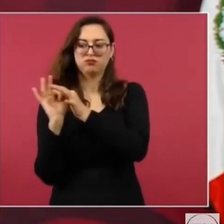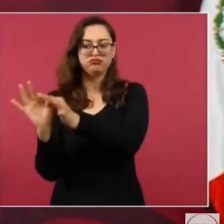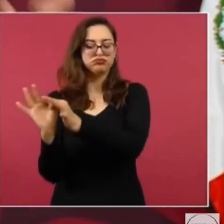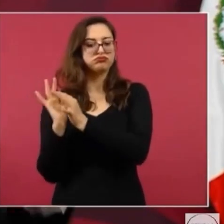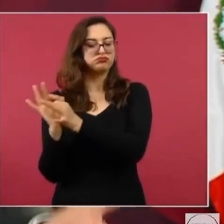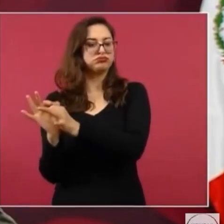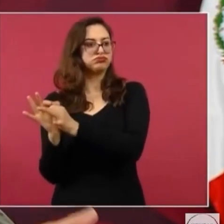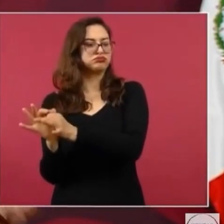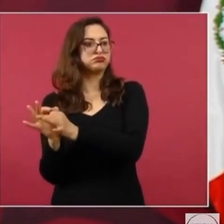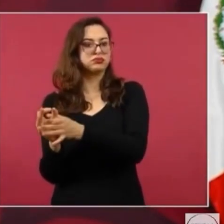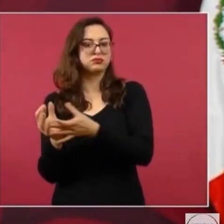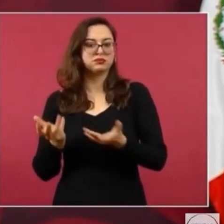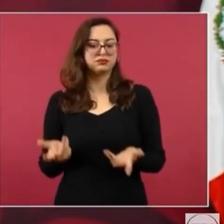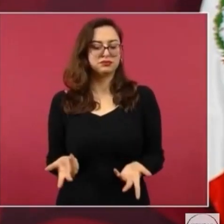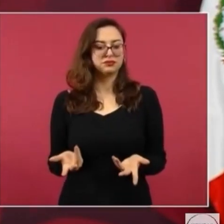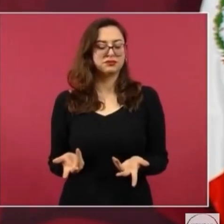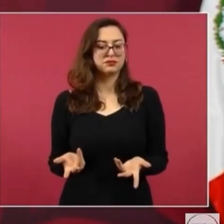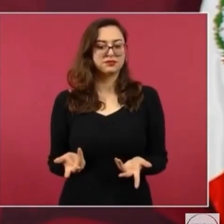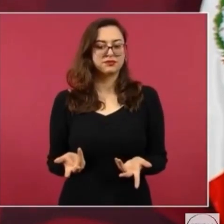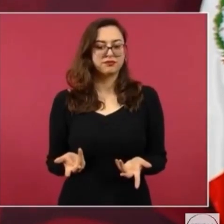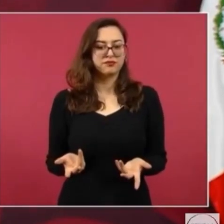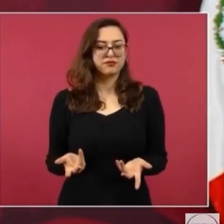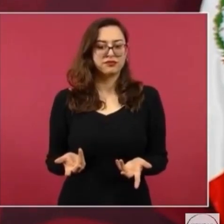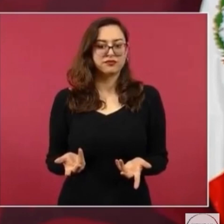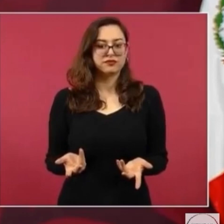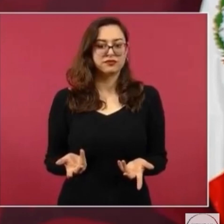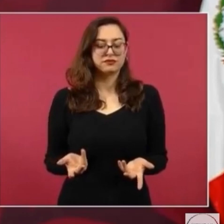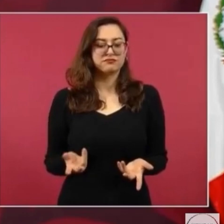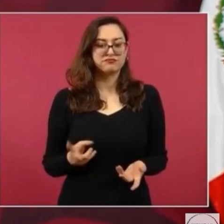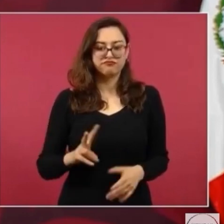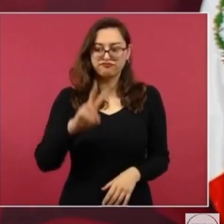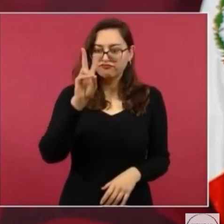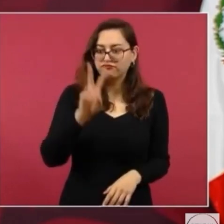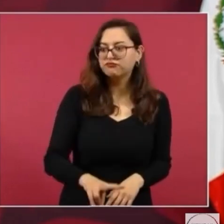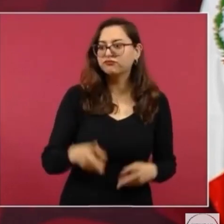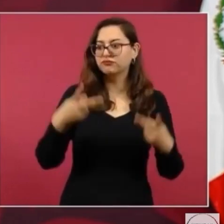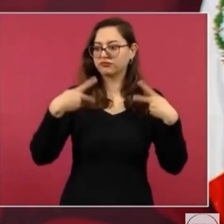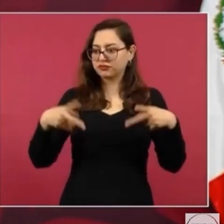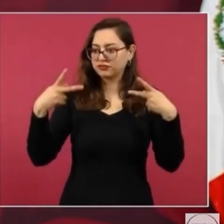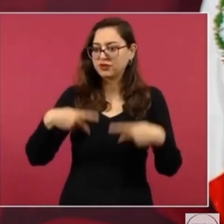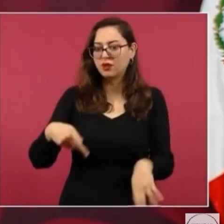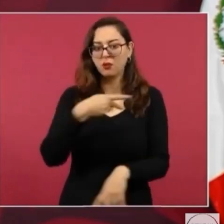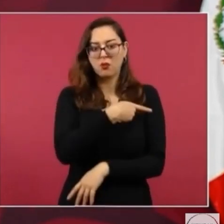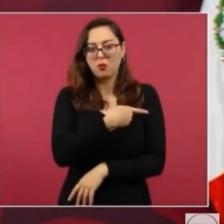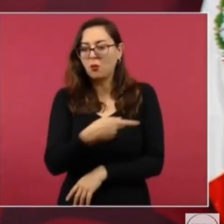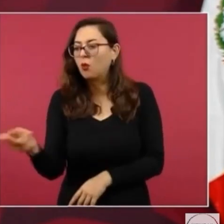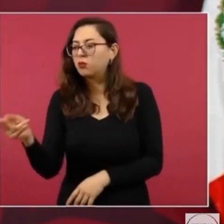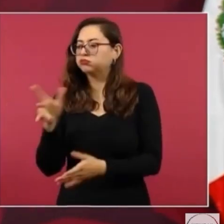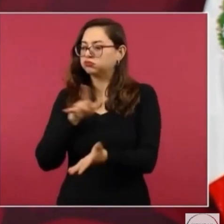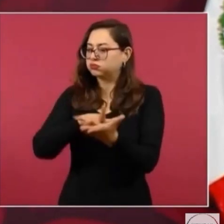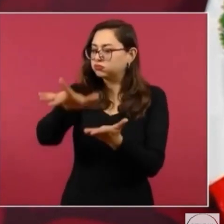y que además era uno muy feliz ayudando a los pobres.